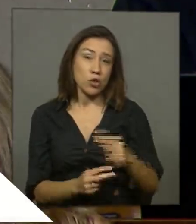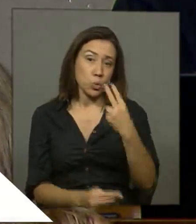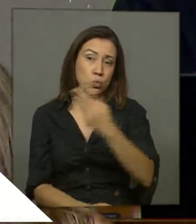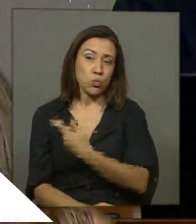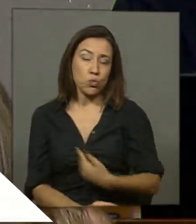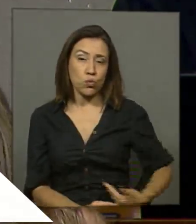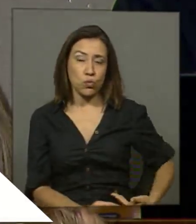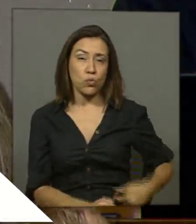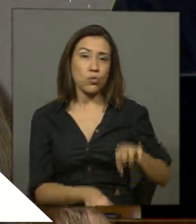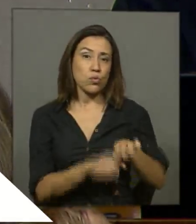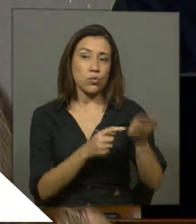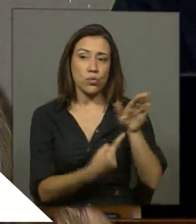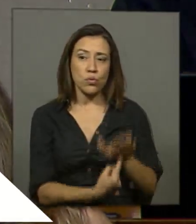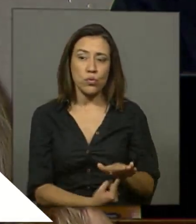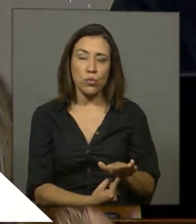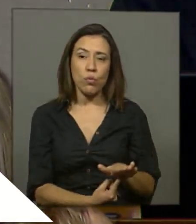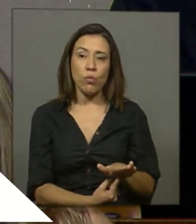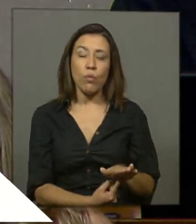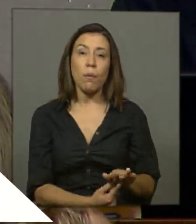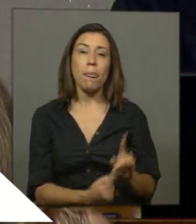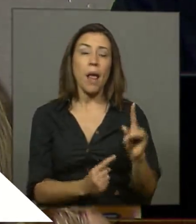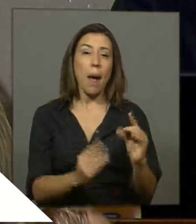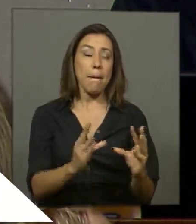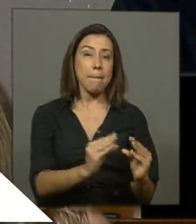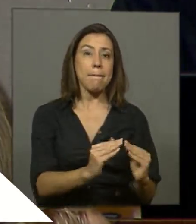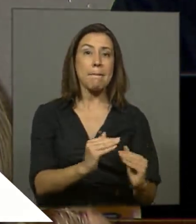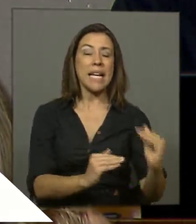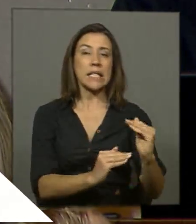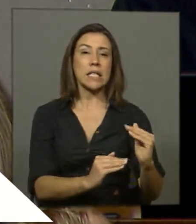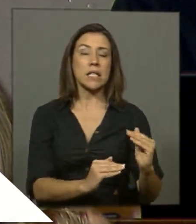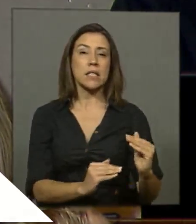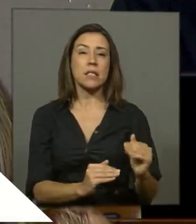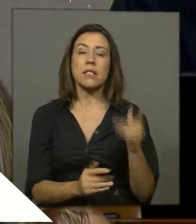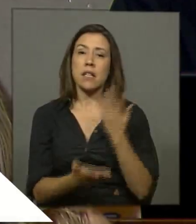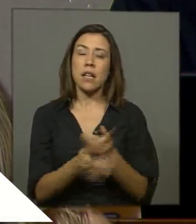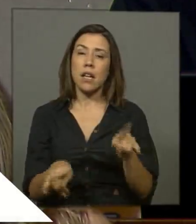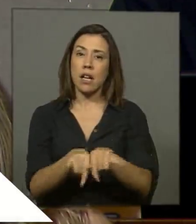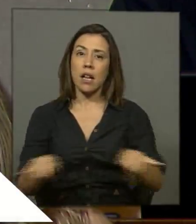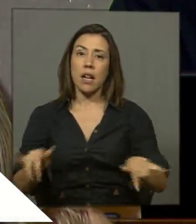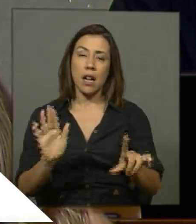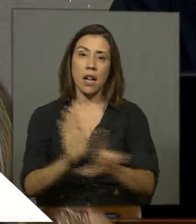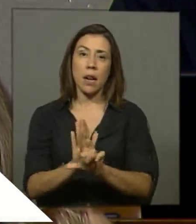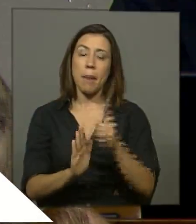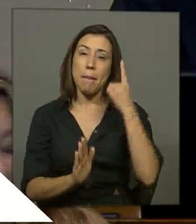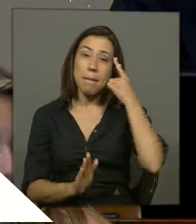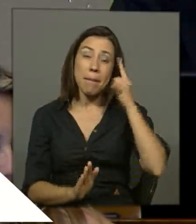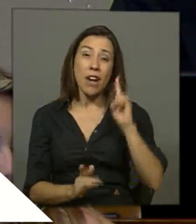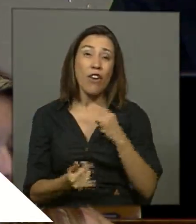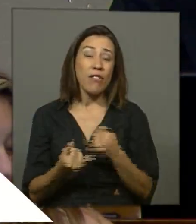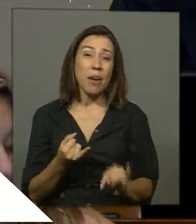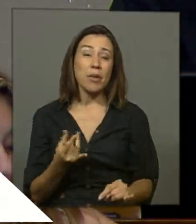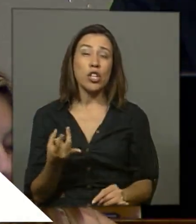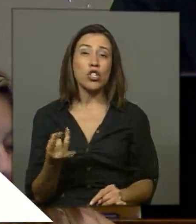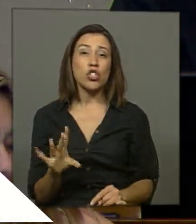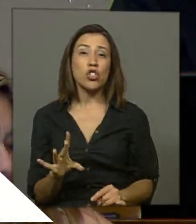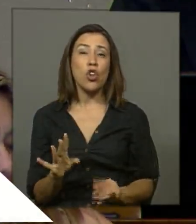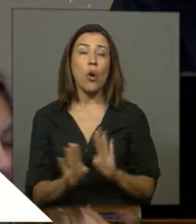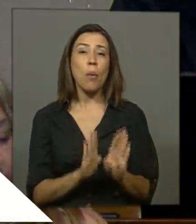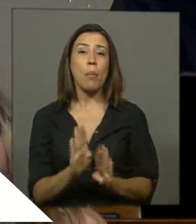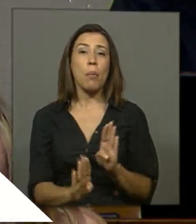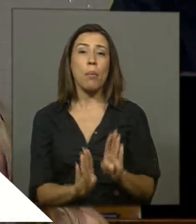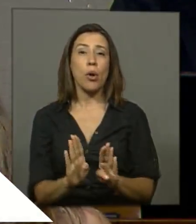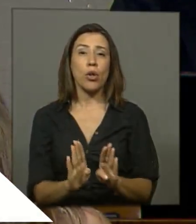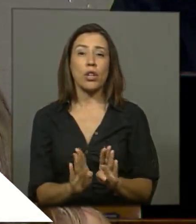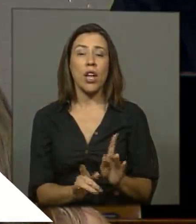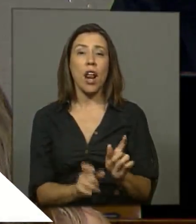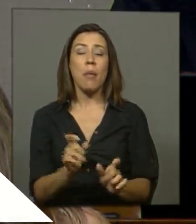gobierno discriminar a uno por sobre otro aquí existe igualdad la ley pero en la práctica solamente se están protegiendo